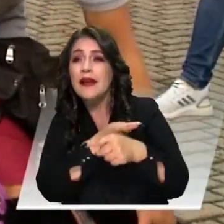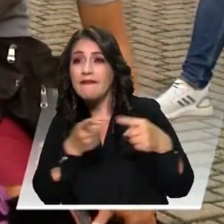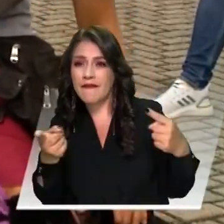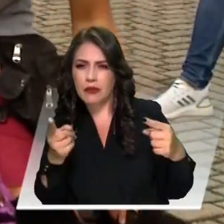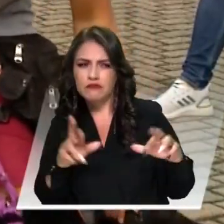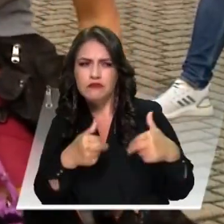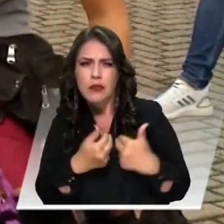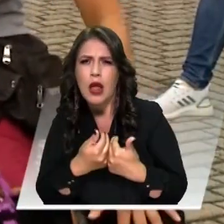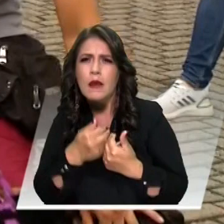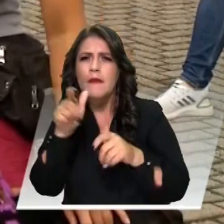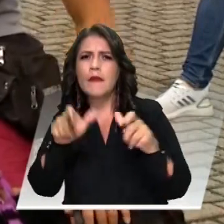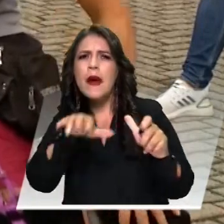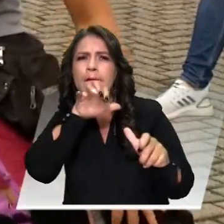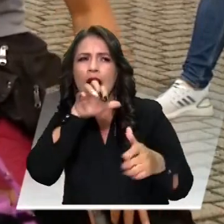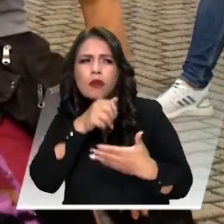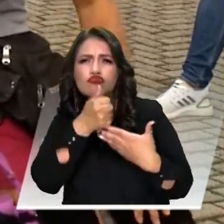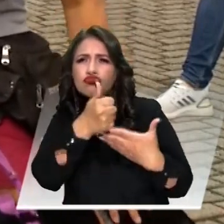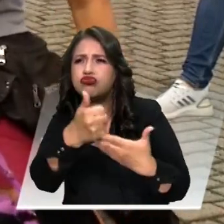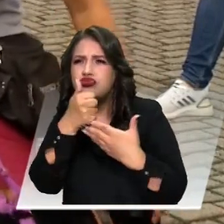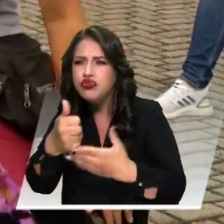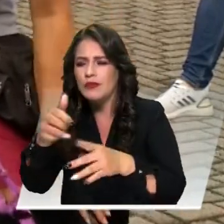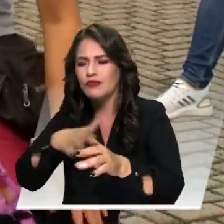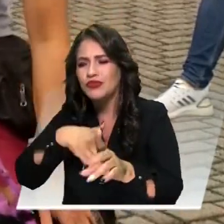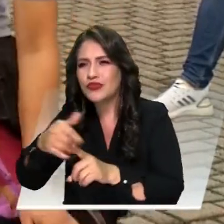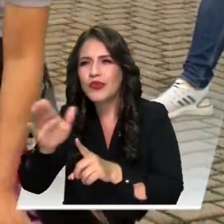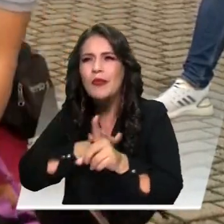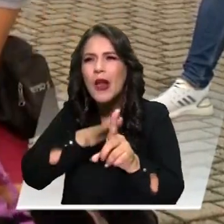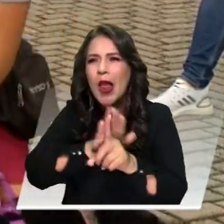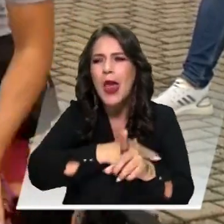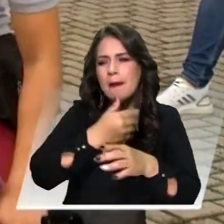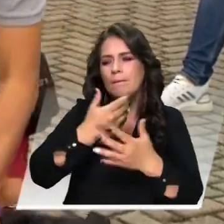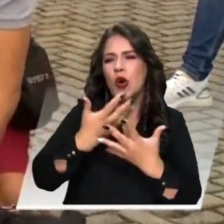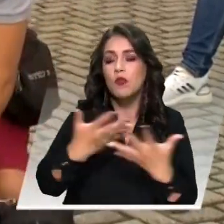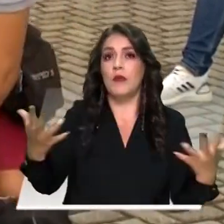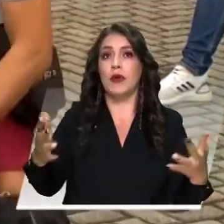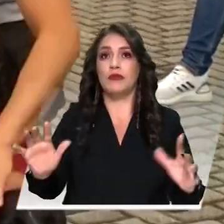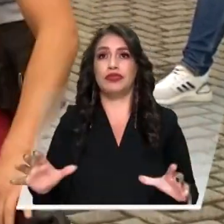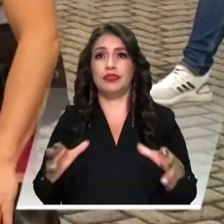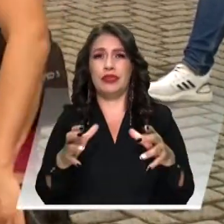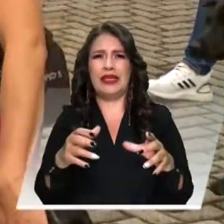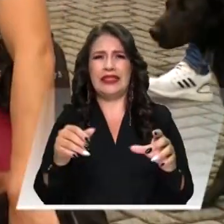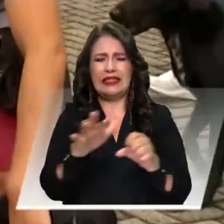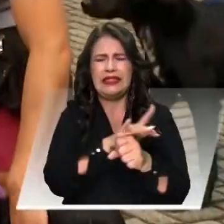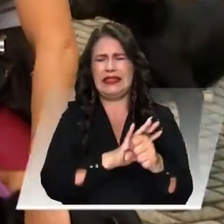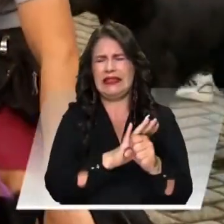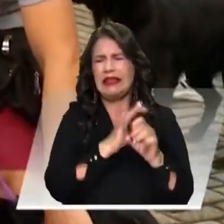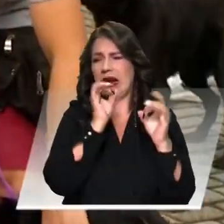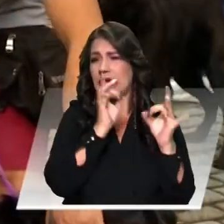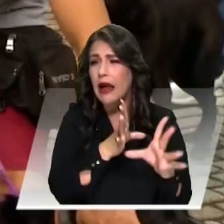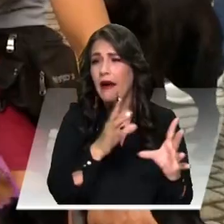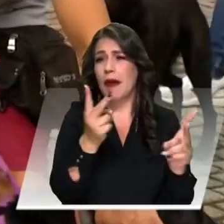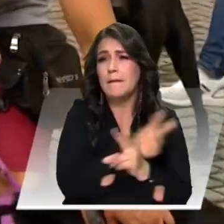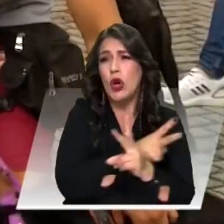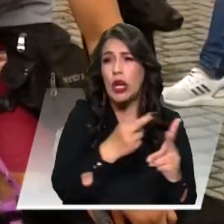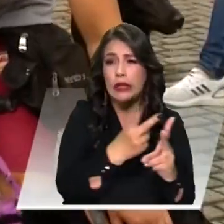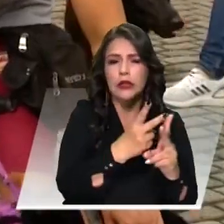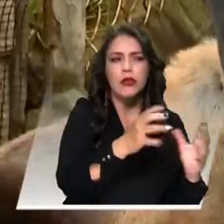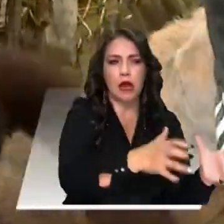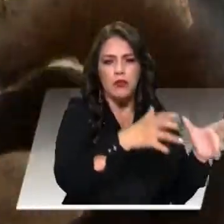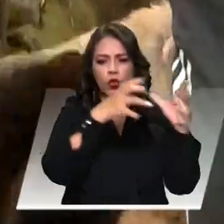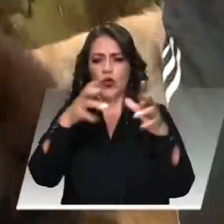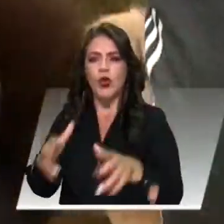rato de diversión a estos peludos que han sido recuperados de situaciones precarias o de situaciones